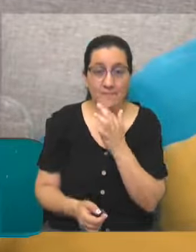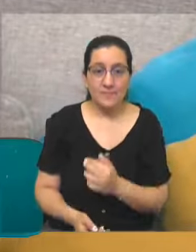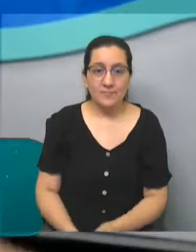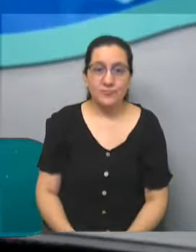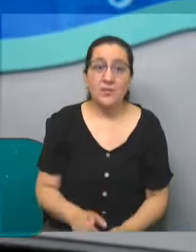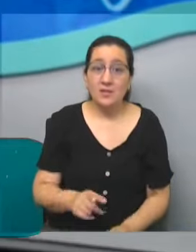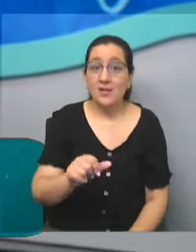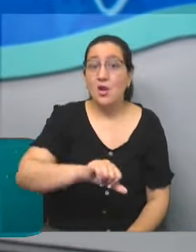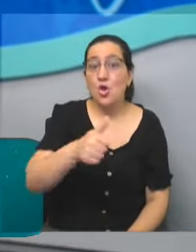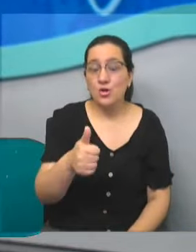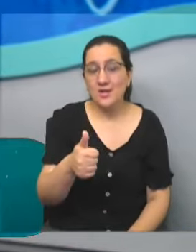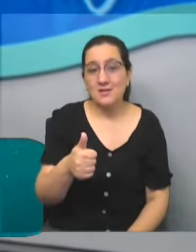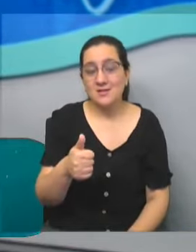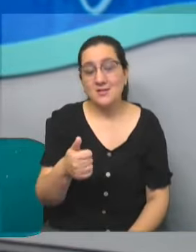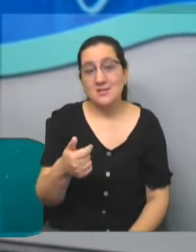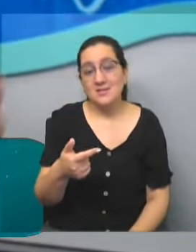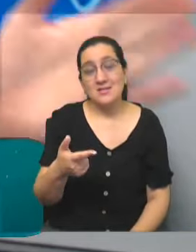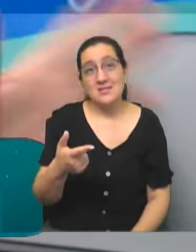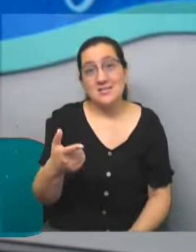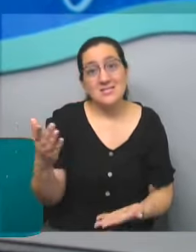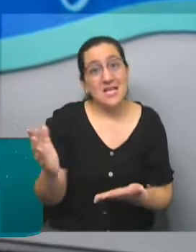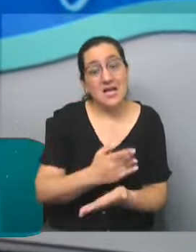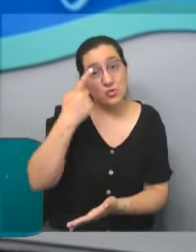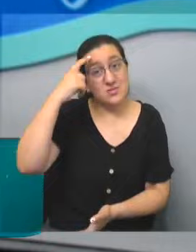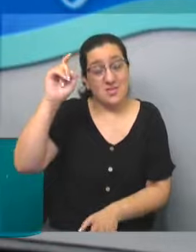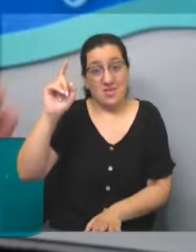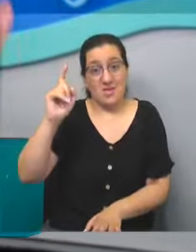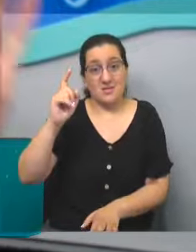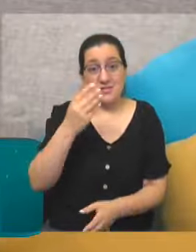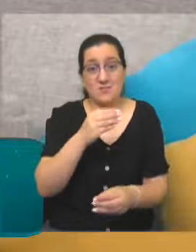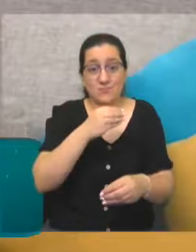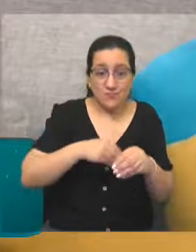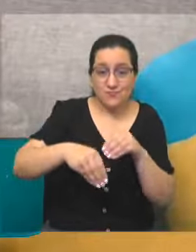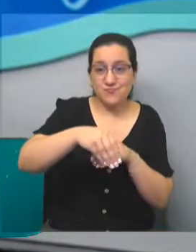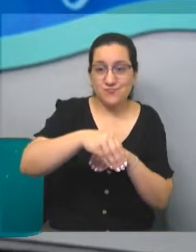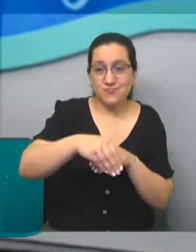tenés que lograr dejar tus prejuicios de lado para sentarte a dialogar con el chiquilín. Bueno,